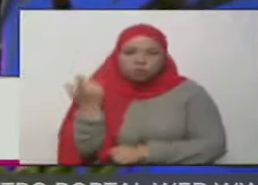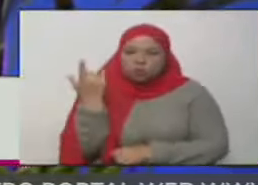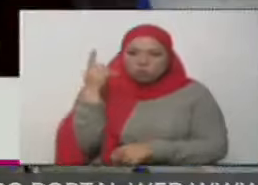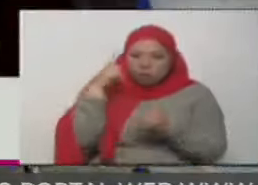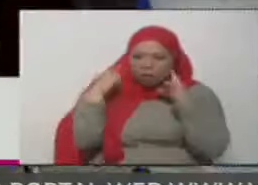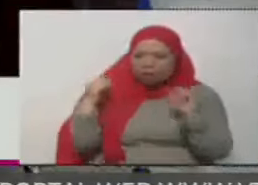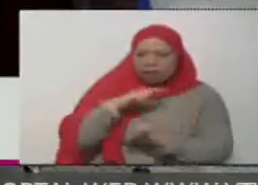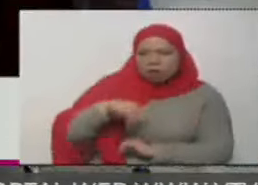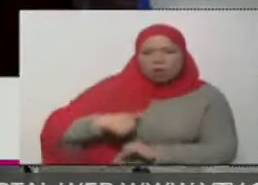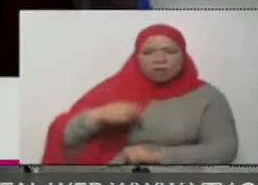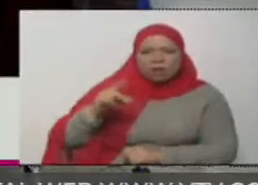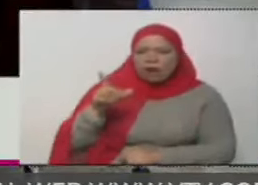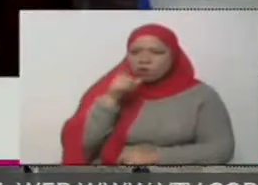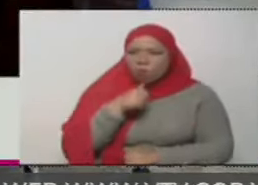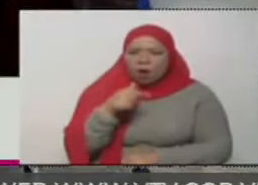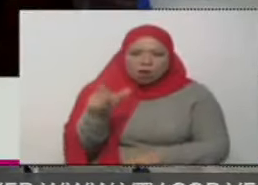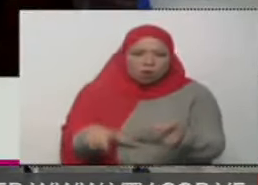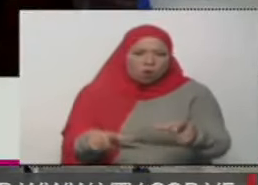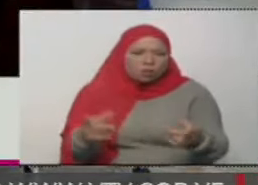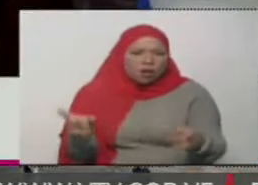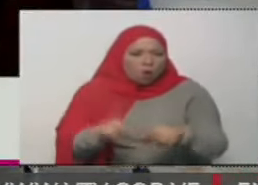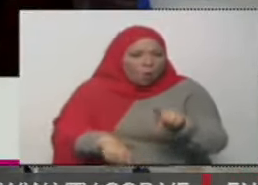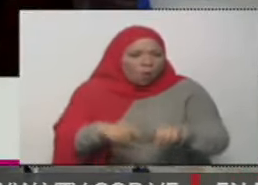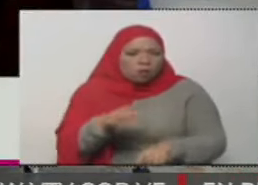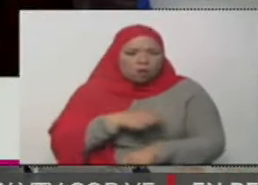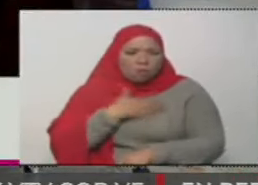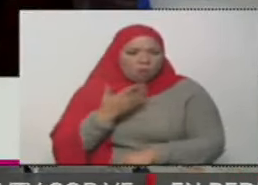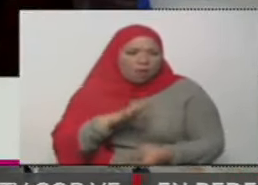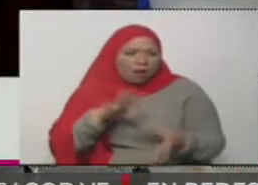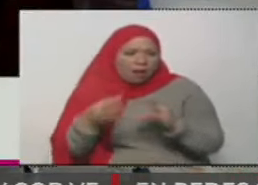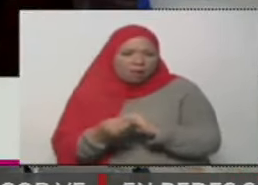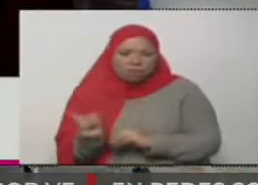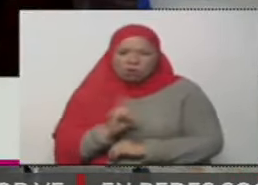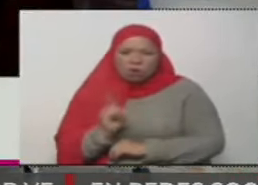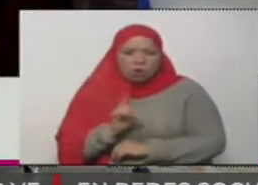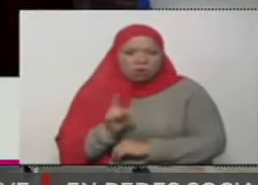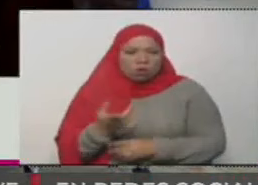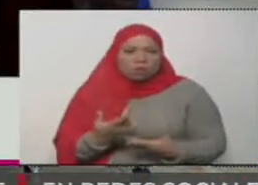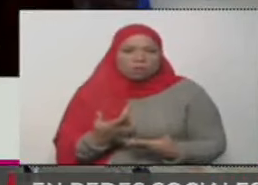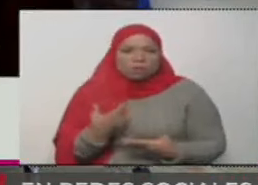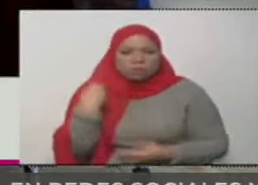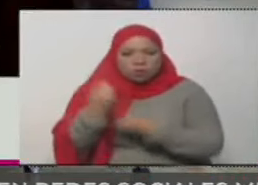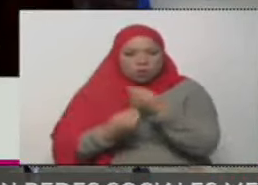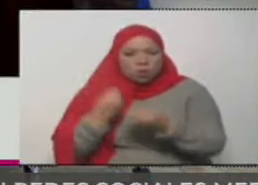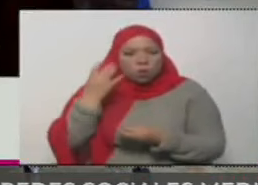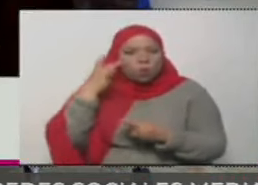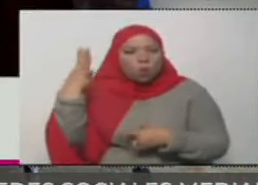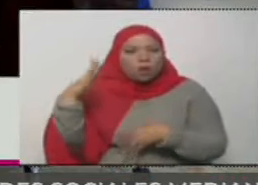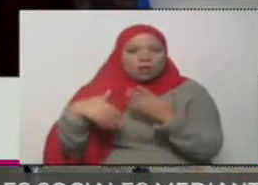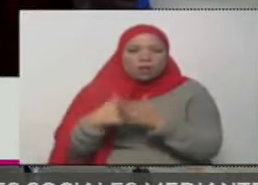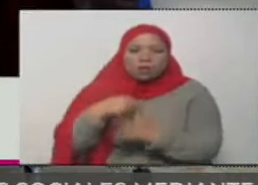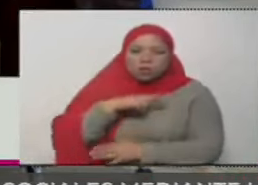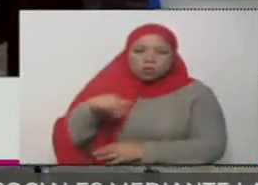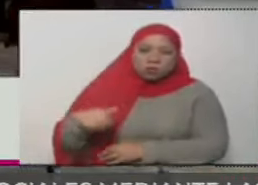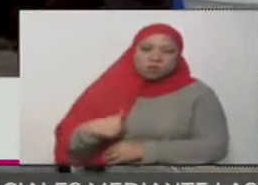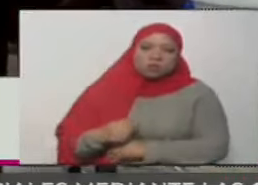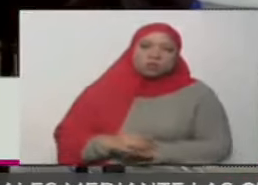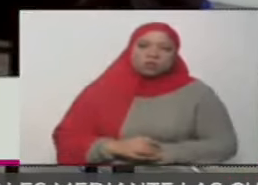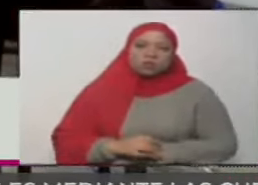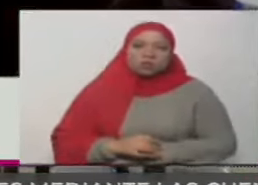vuestra inteligencia, nuestra inteligencia. Nada puede sustituir la creatividad de ustedes, muchachas. No se